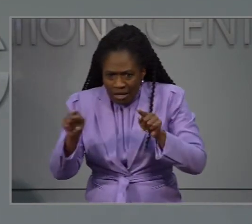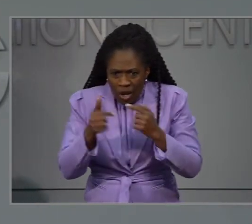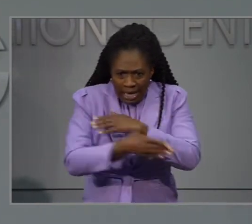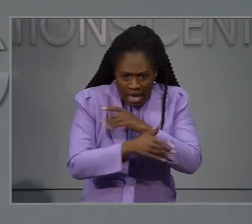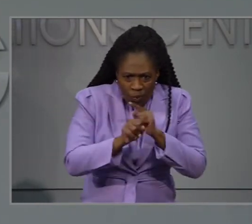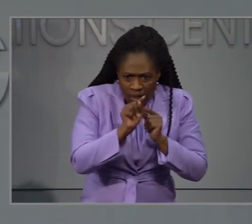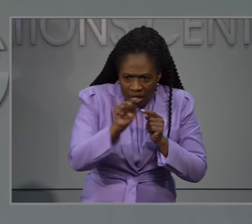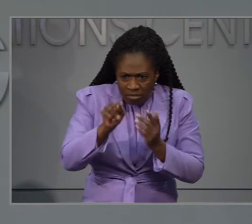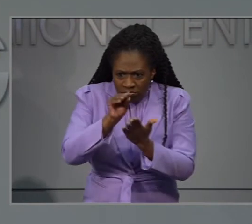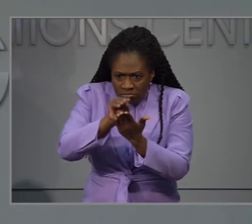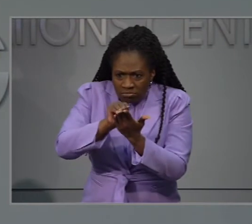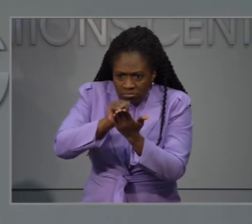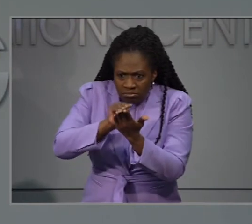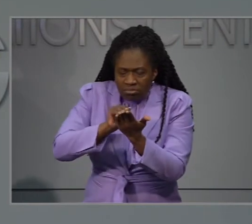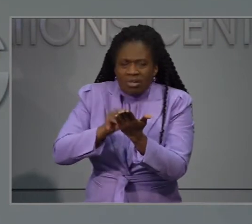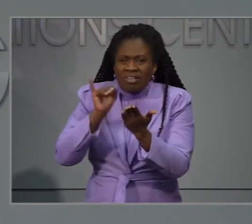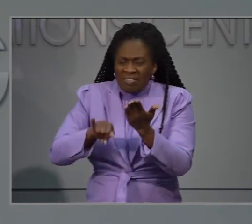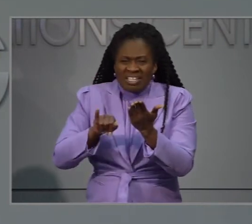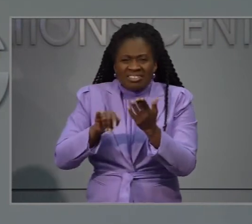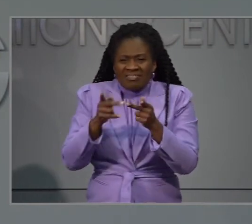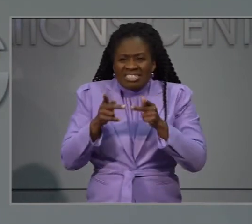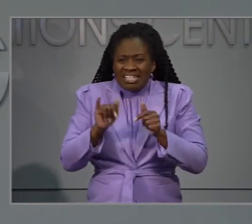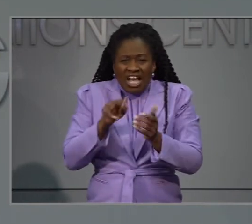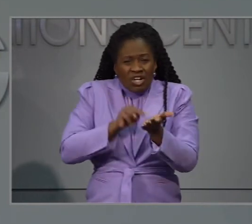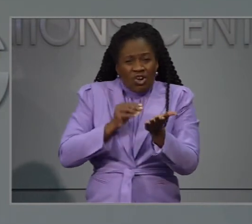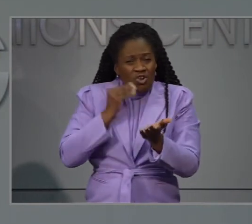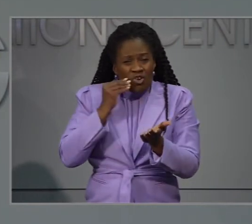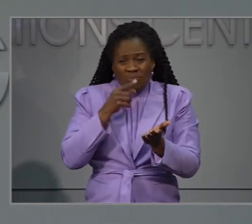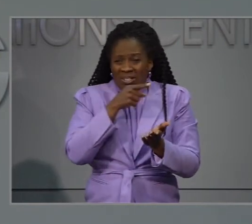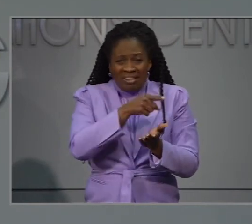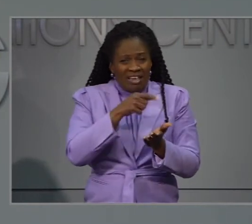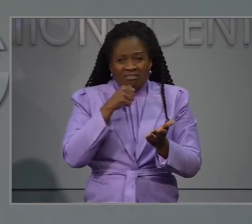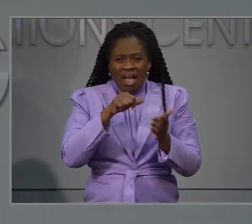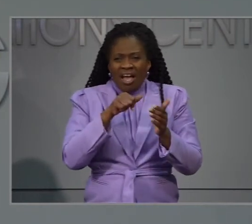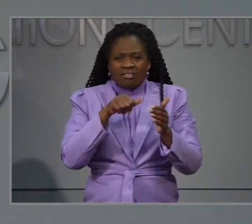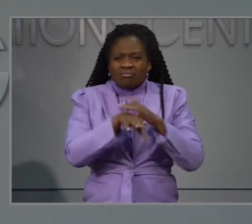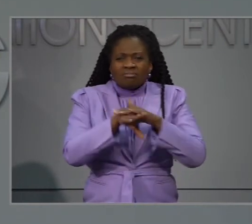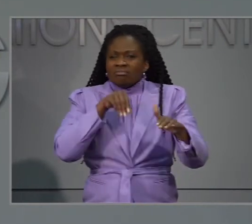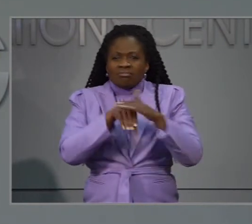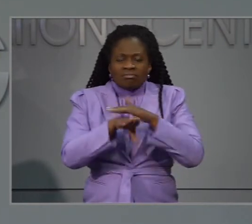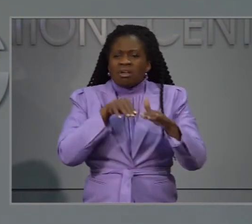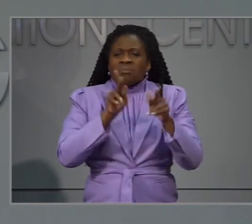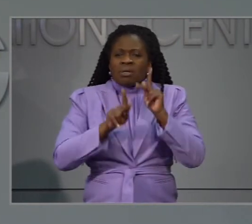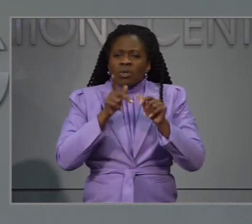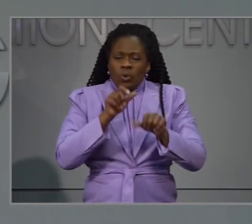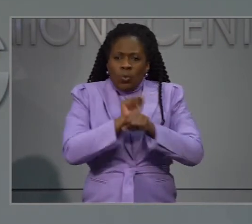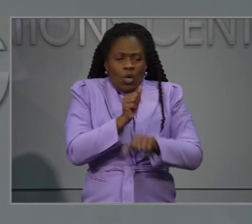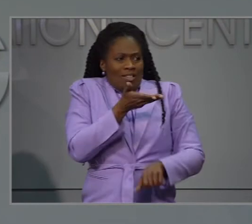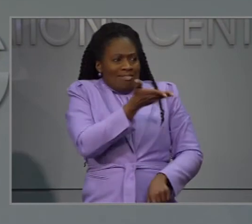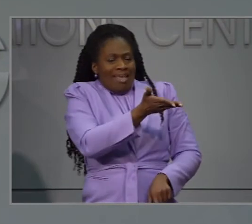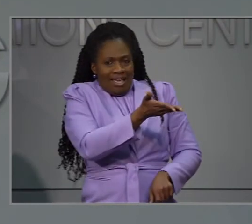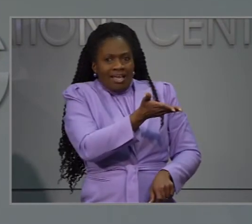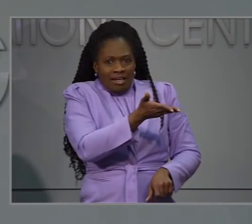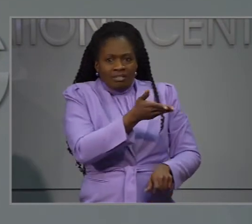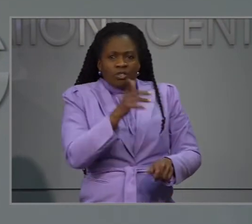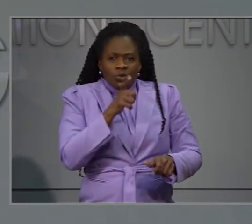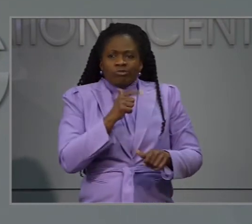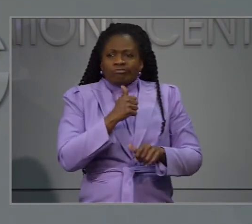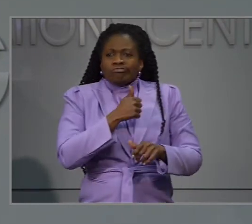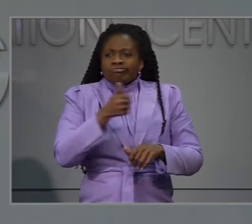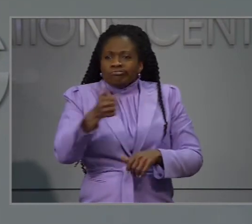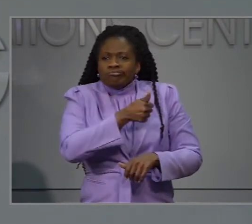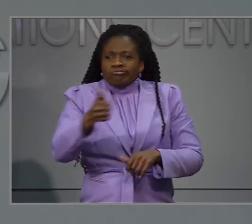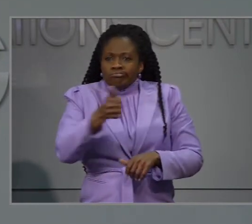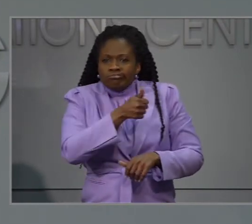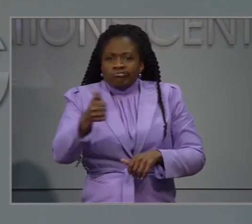viendo en qué condados está sucediendo claro estos tipos de lugares como asilos la gente no entra y sale son los que trabajan ahí